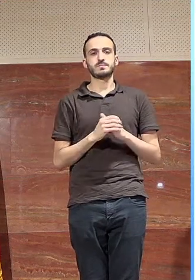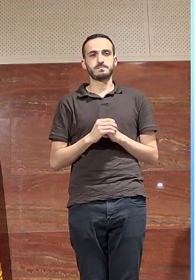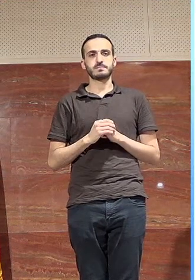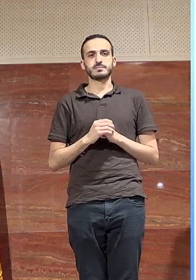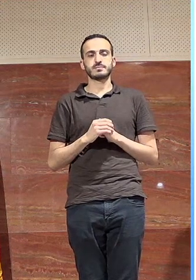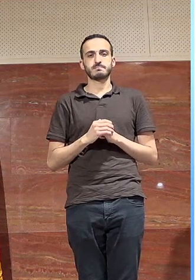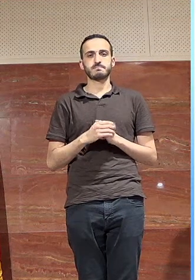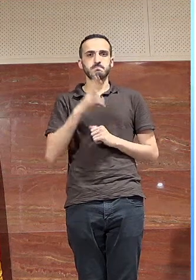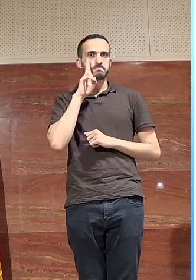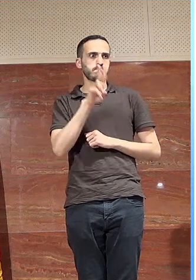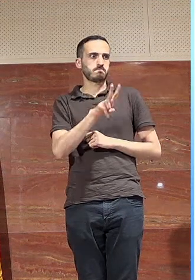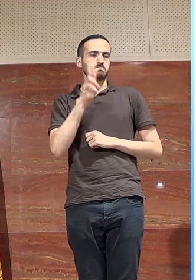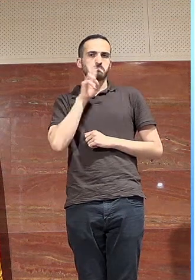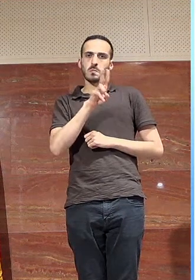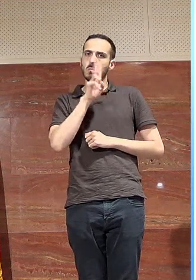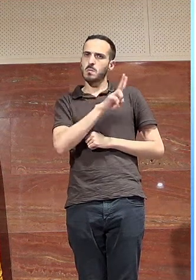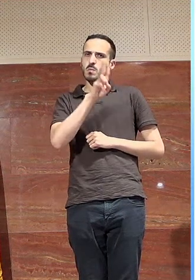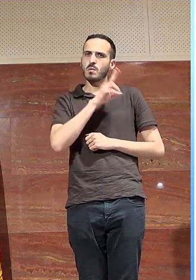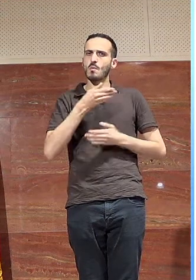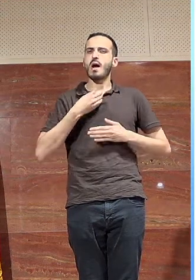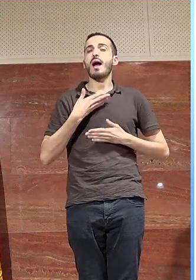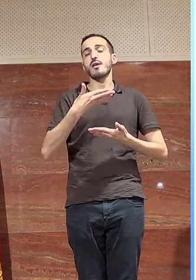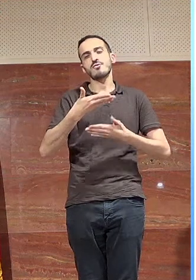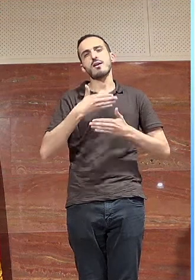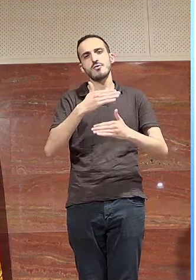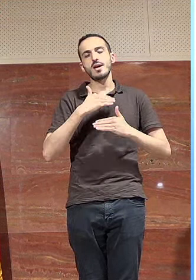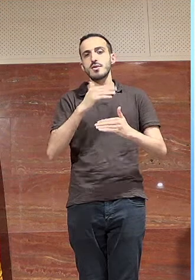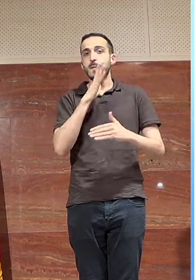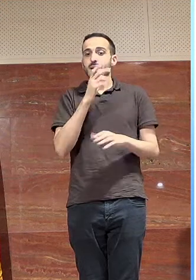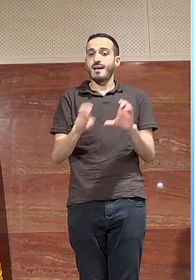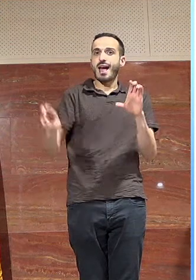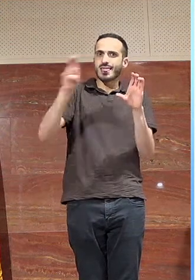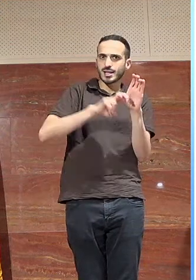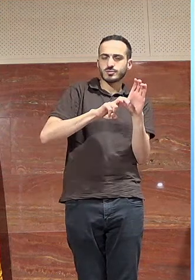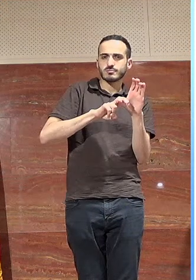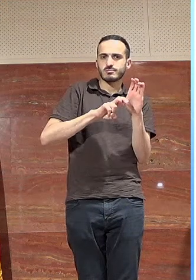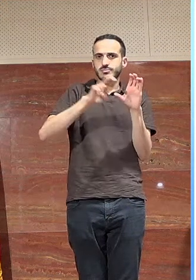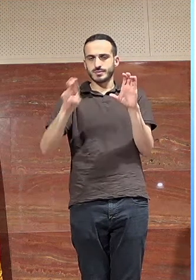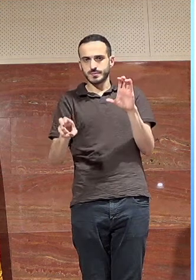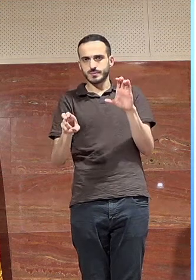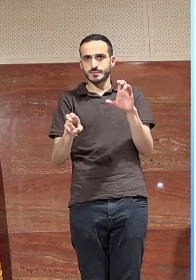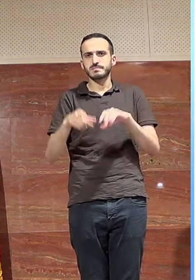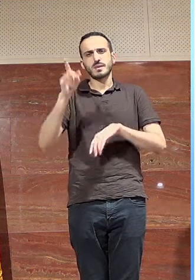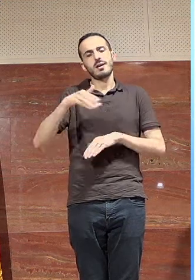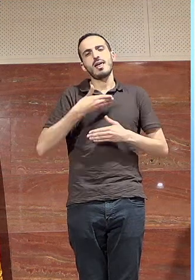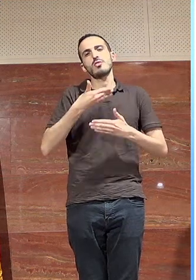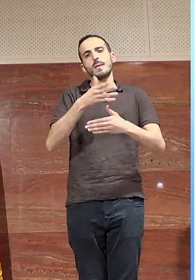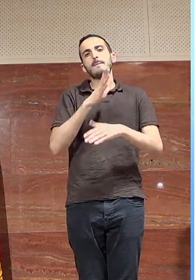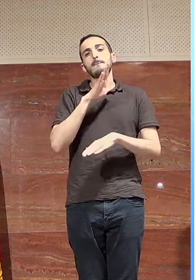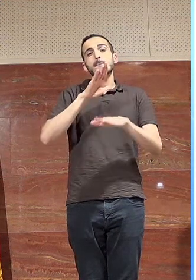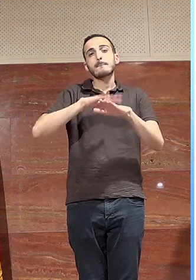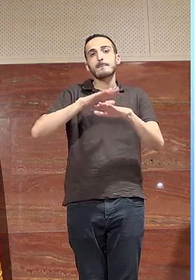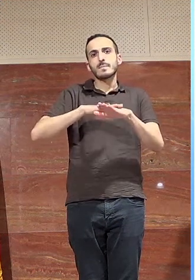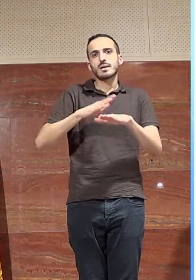Bueno, hemos visto hasta ahora, pues eso, las pequeñas ayudas que se utilizan para el acceso, para entrar y salir. Ahora, estos son ayudas que facilitan la